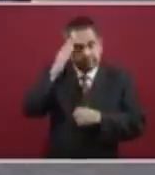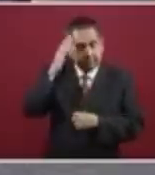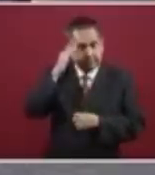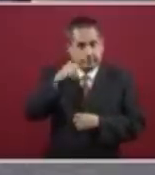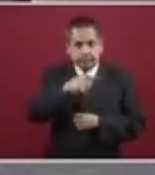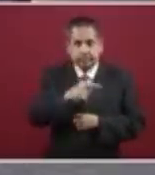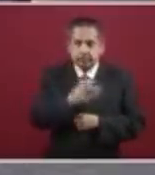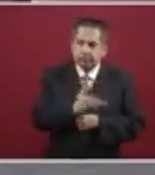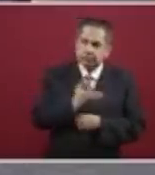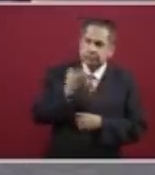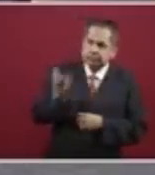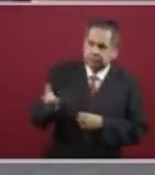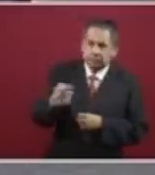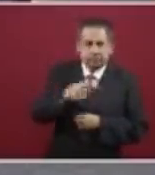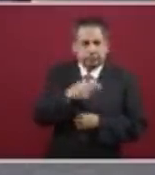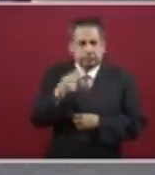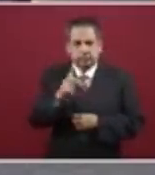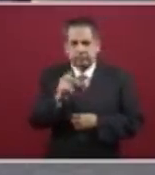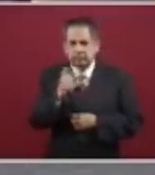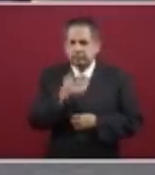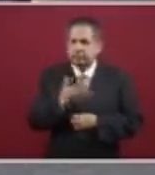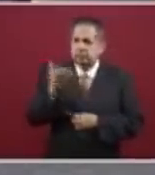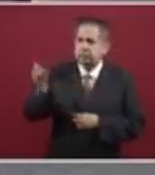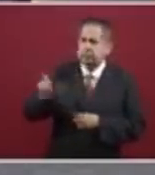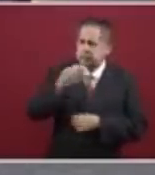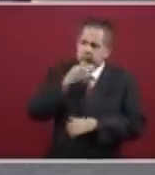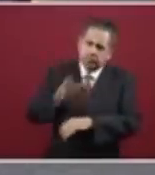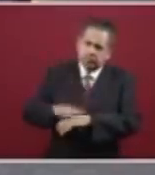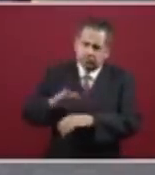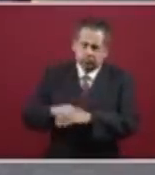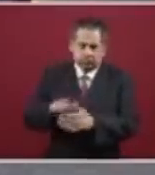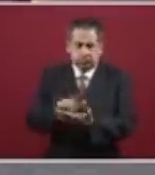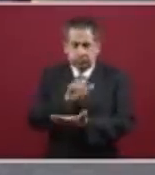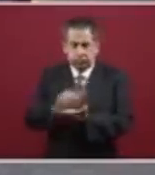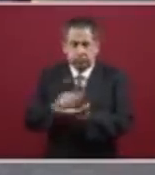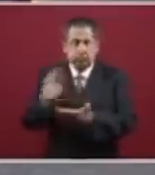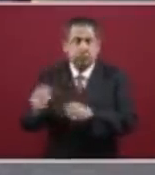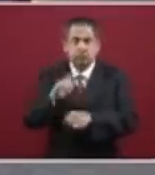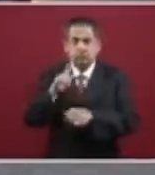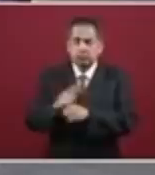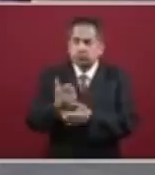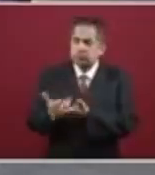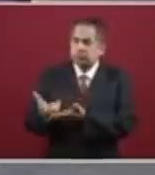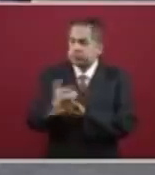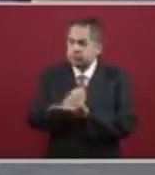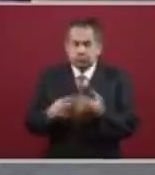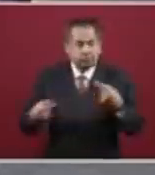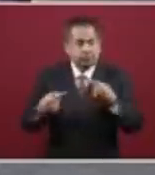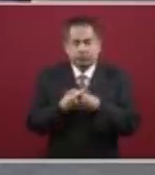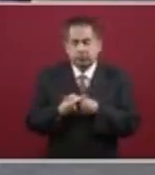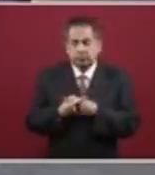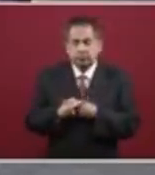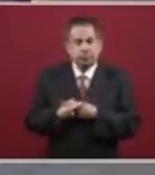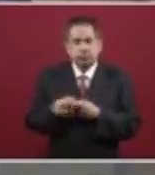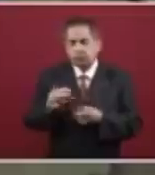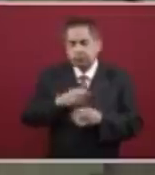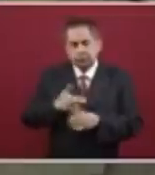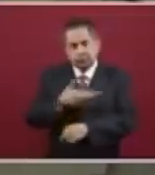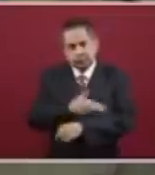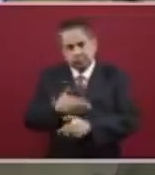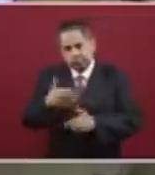propondrá al Pleno de la Suprema Corte declarar inconstitucional la Ley Federal de Remuneraciones por violaciones al proceso